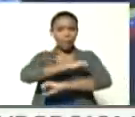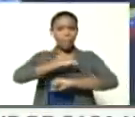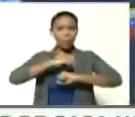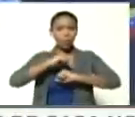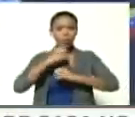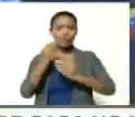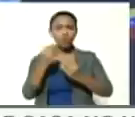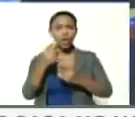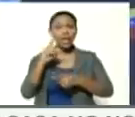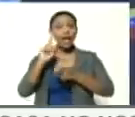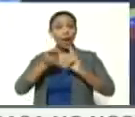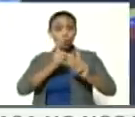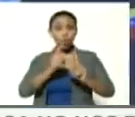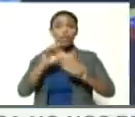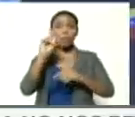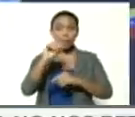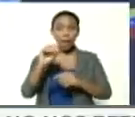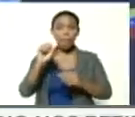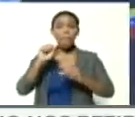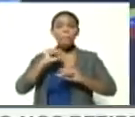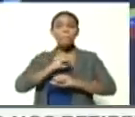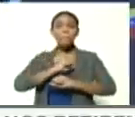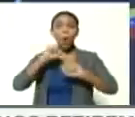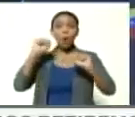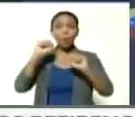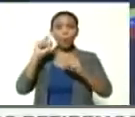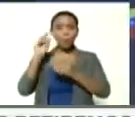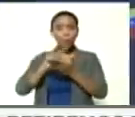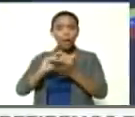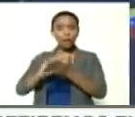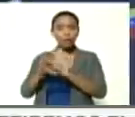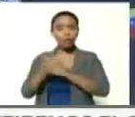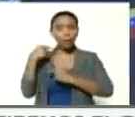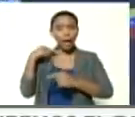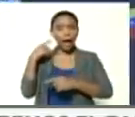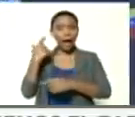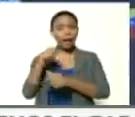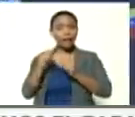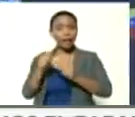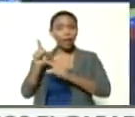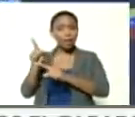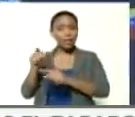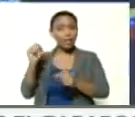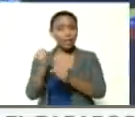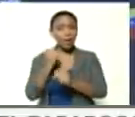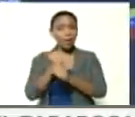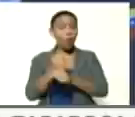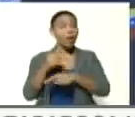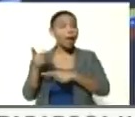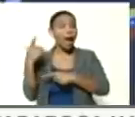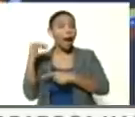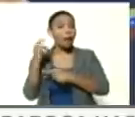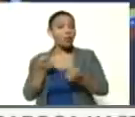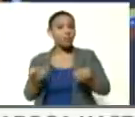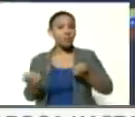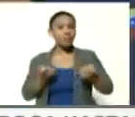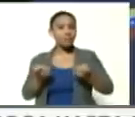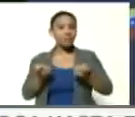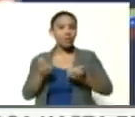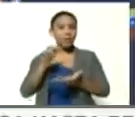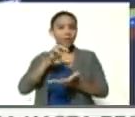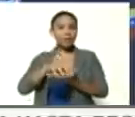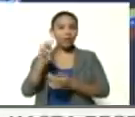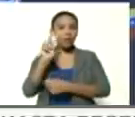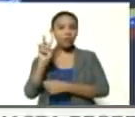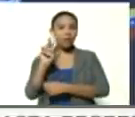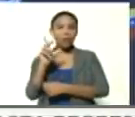explosivos, de grupos que puedan haber quedado residuales de esta operación, y hay control del estado venezolano, lo que